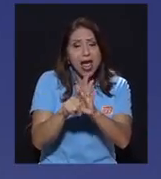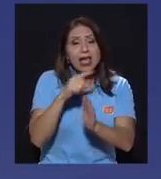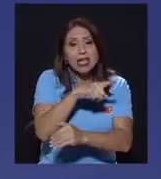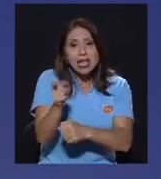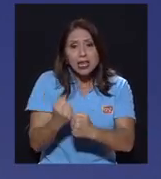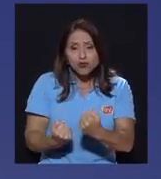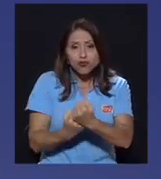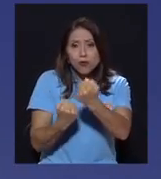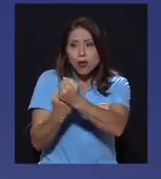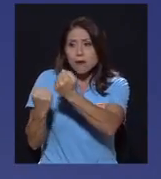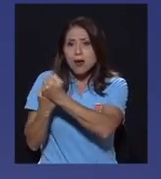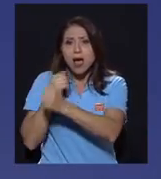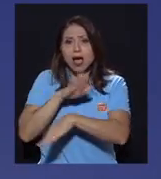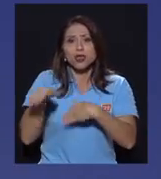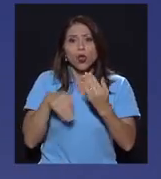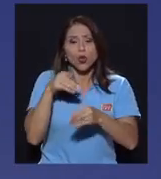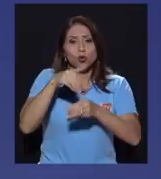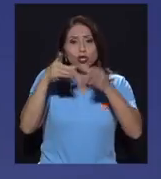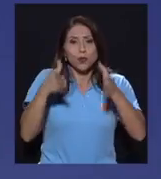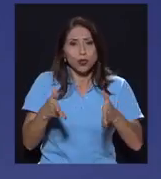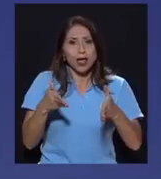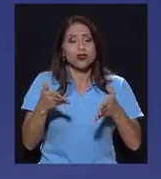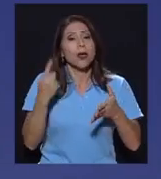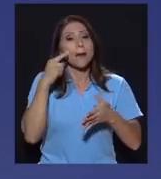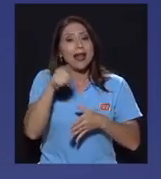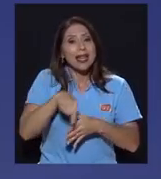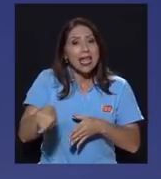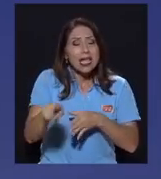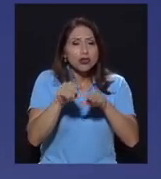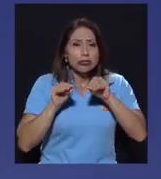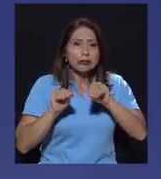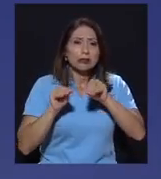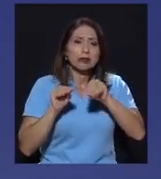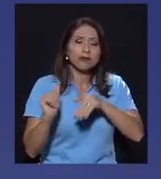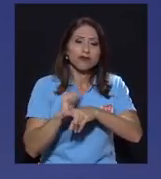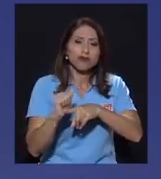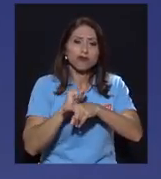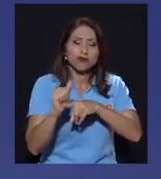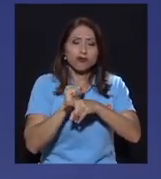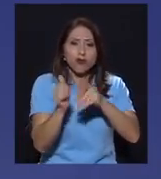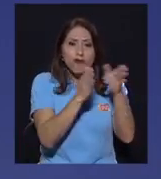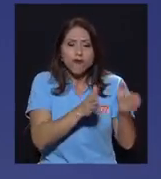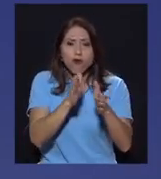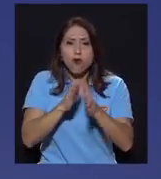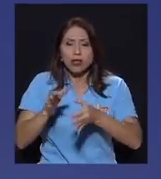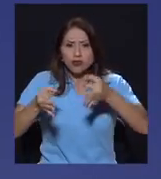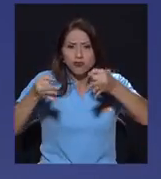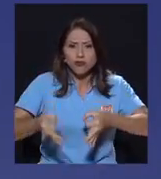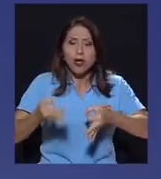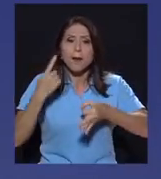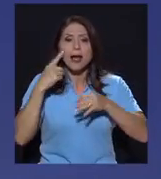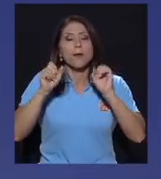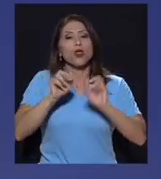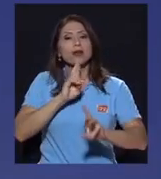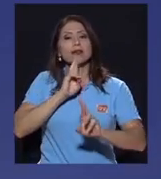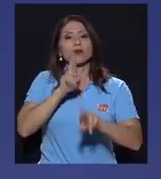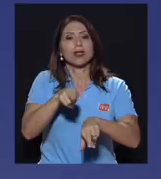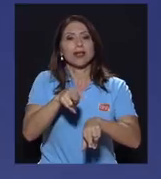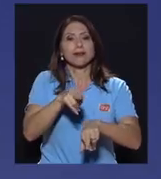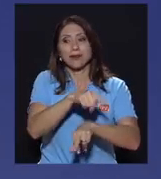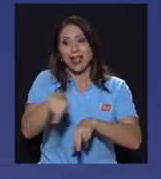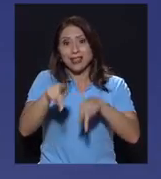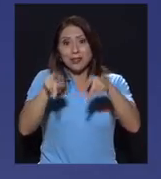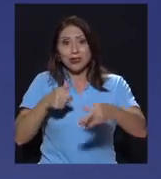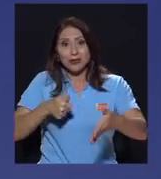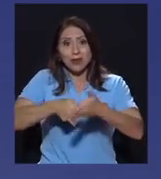a todos los diputados electos para que reciban una formación sólida para poder acudir a este llamado que le dio la ciudadanía pero